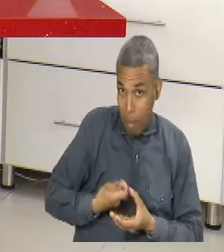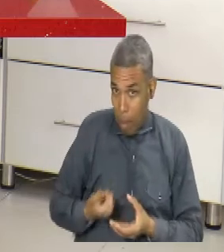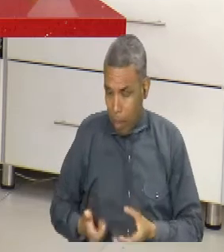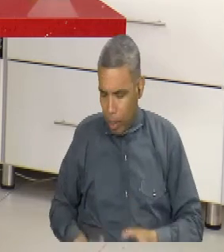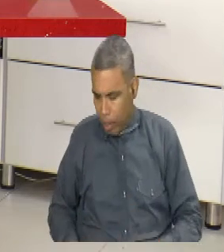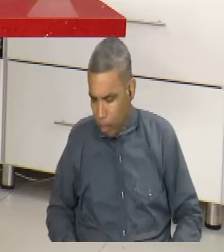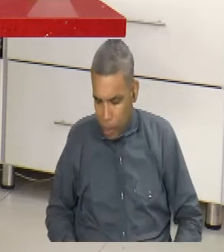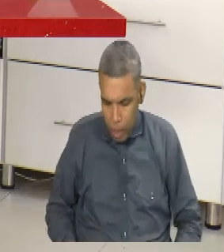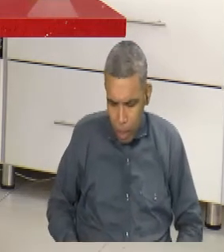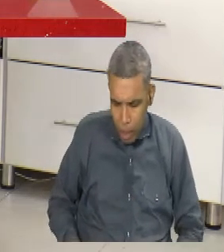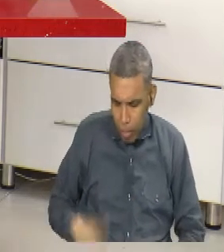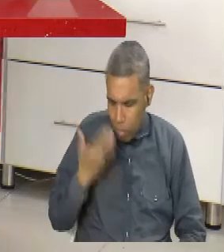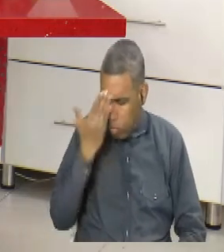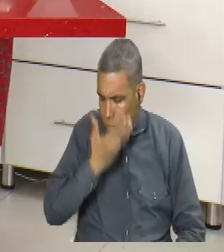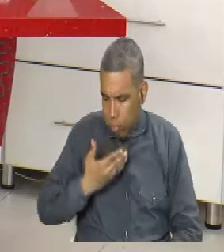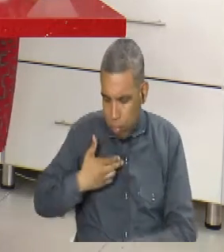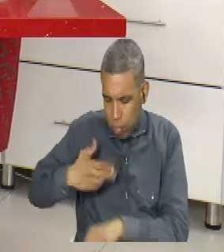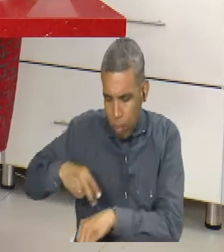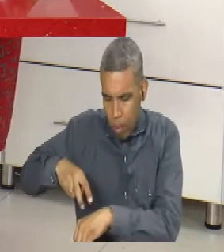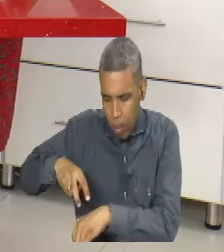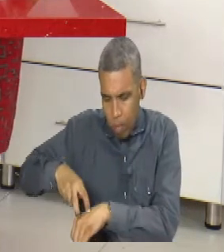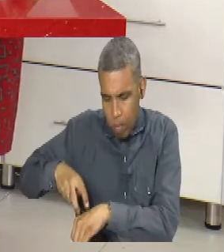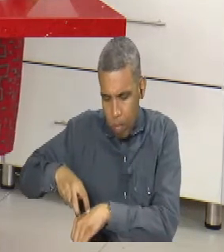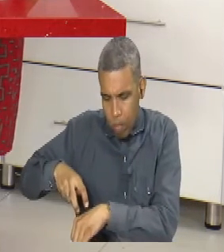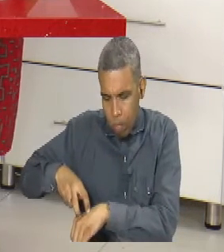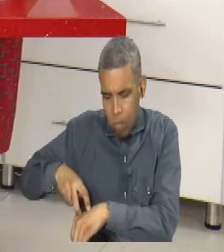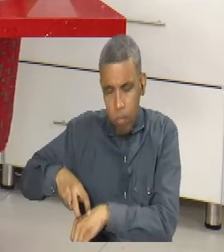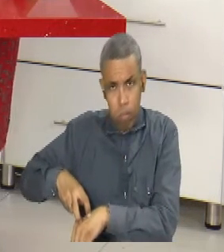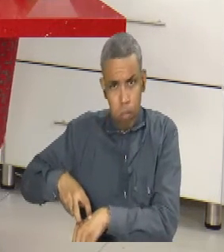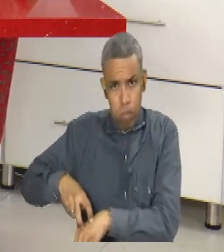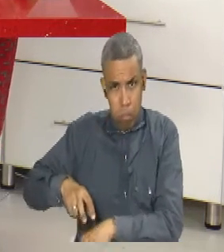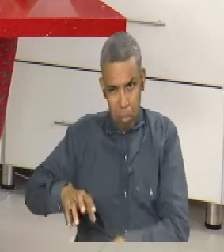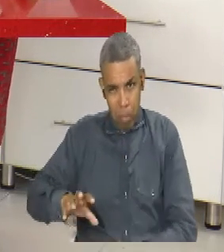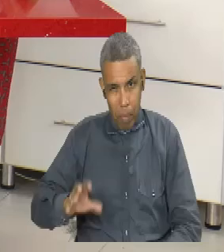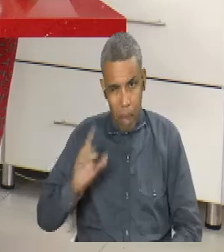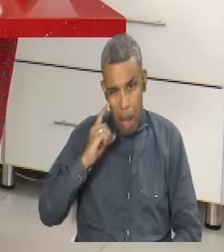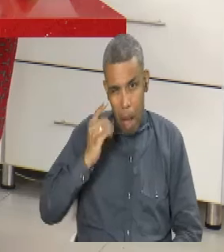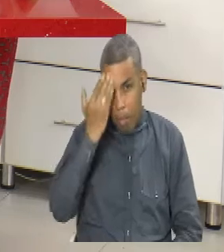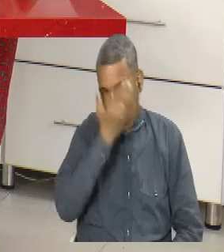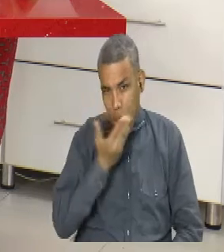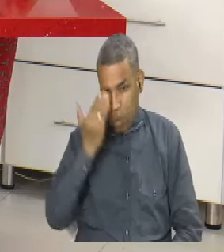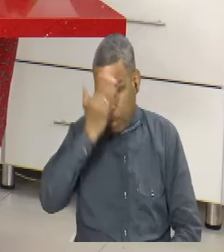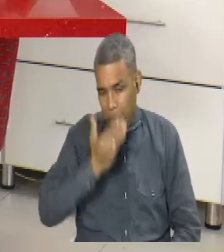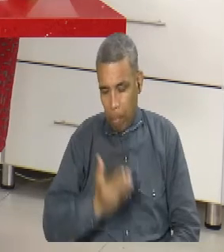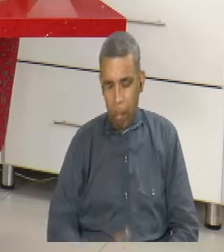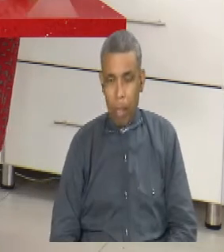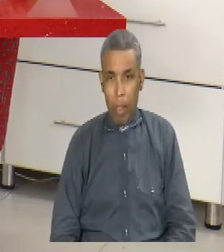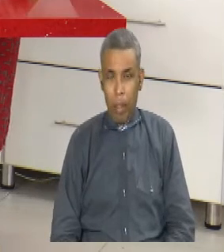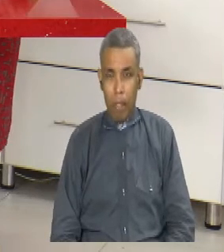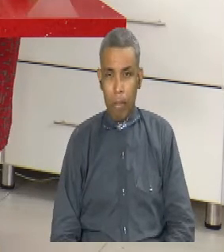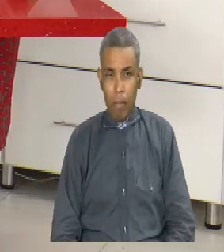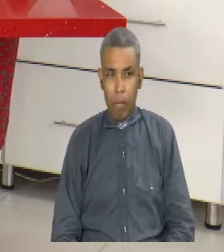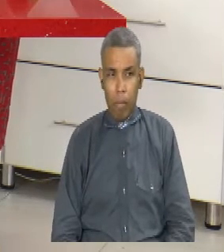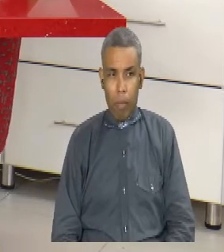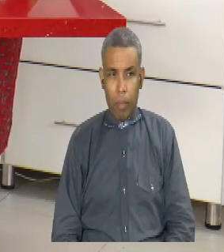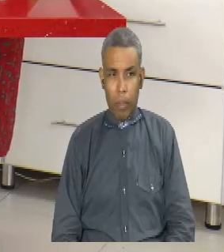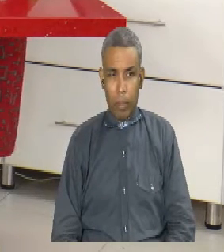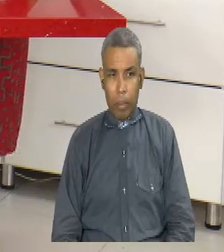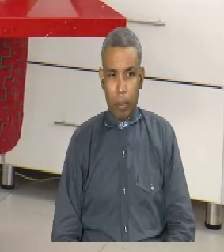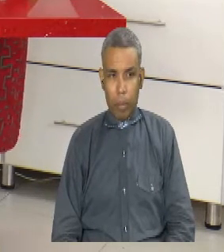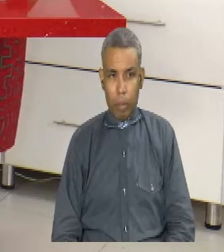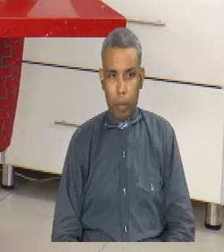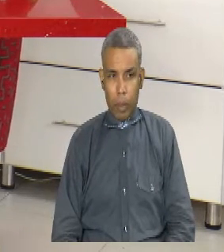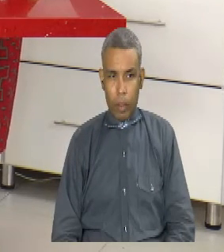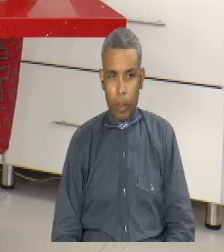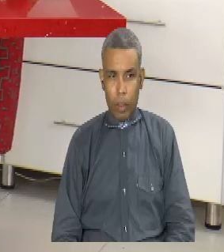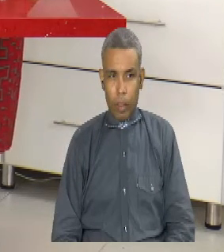va. Esto es muy sencillo. Igual la cocción es lo básico